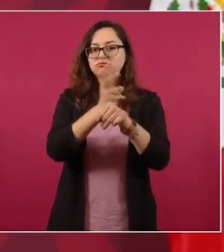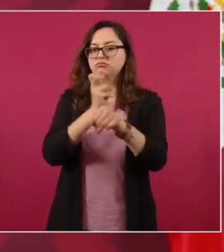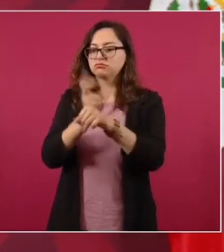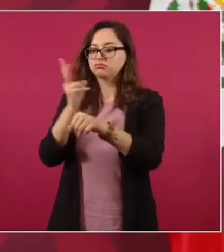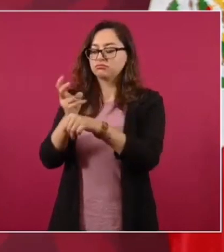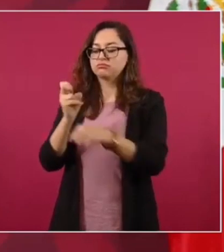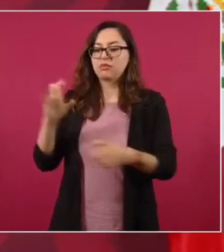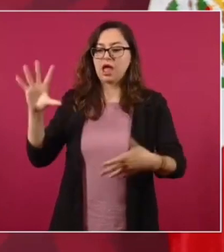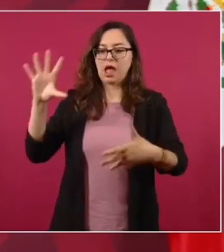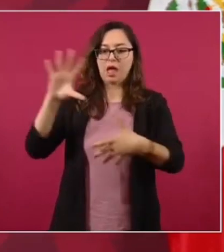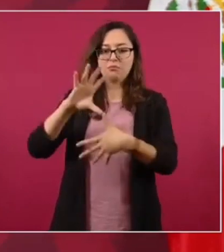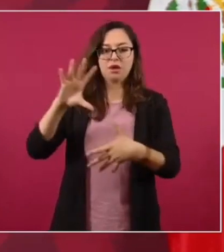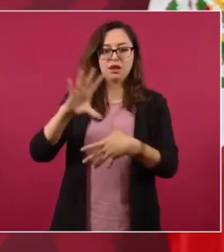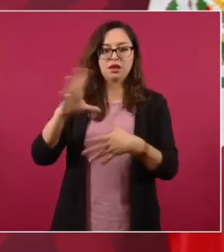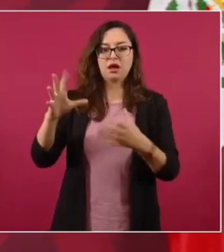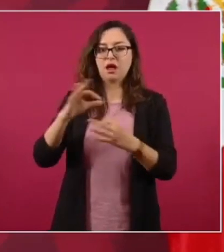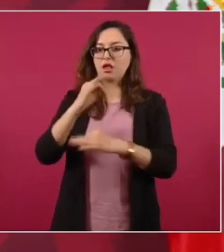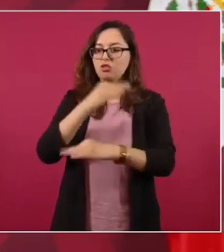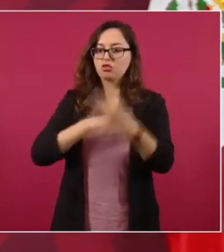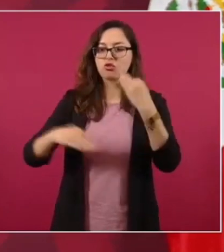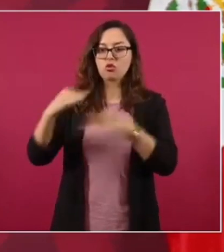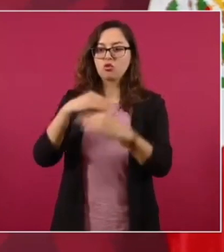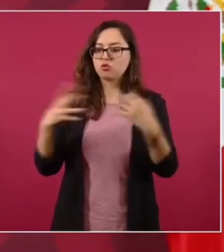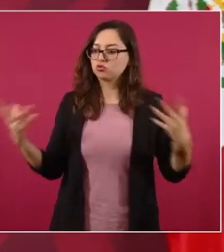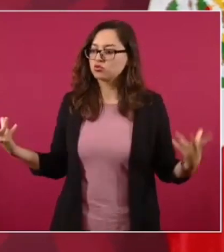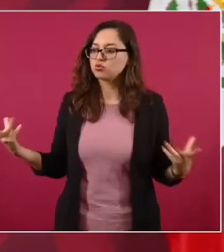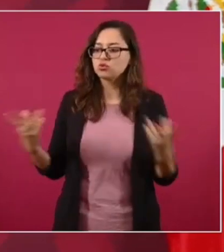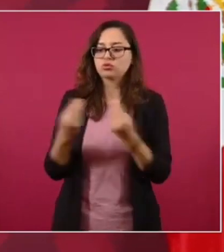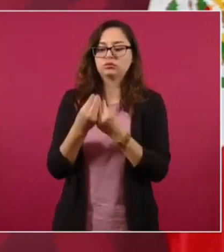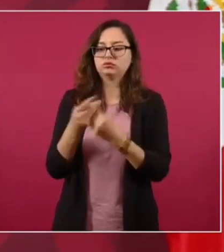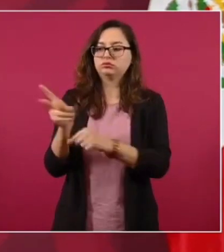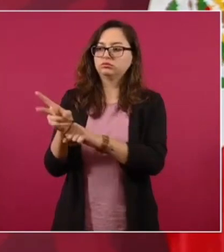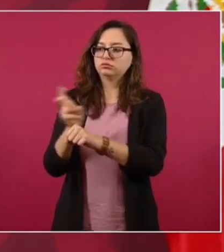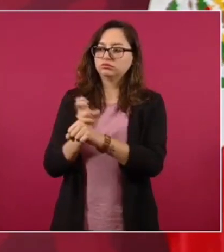toda América y que sin